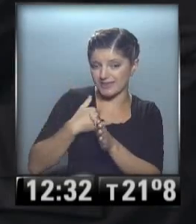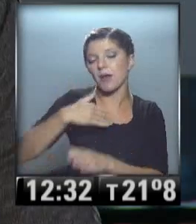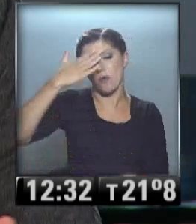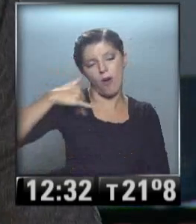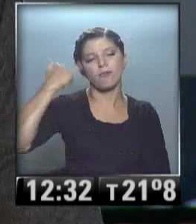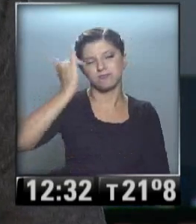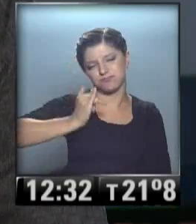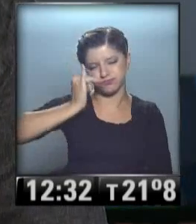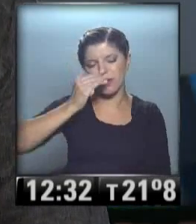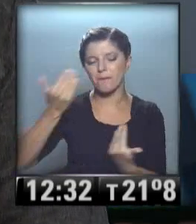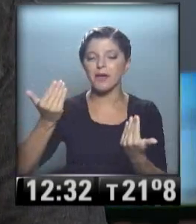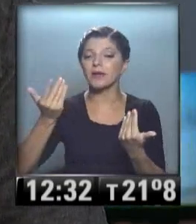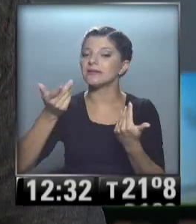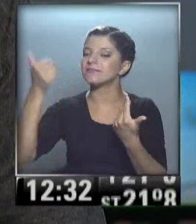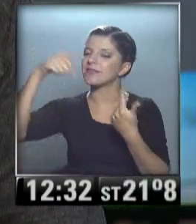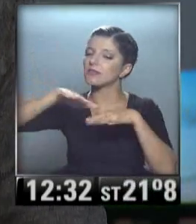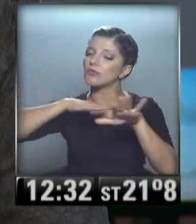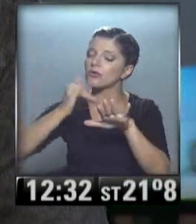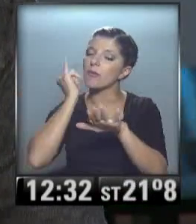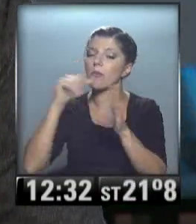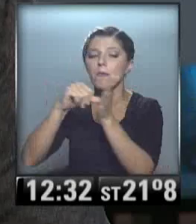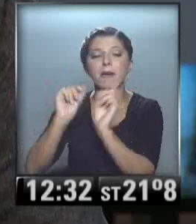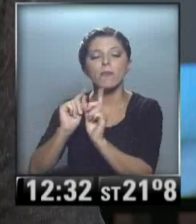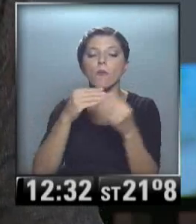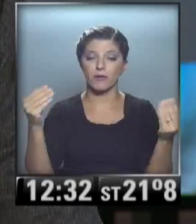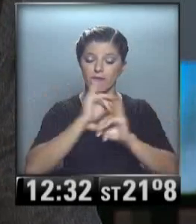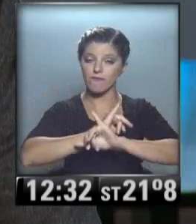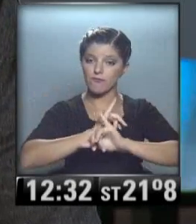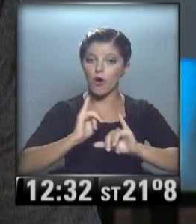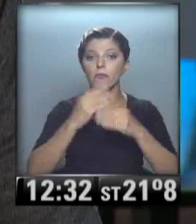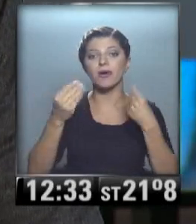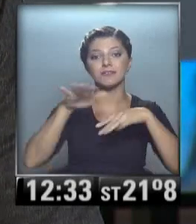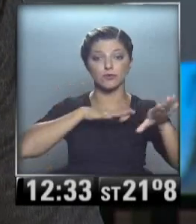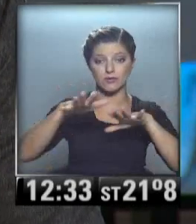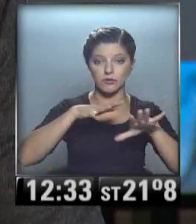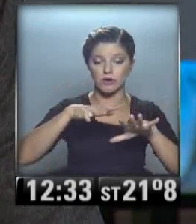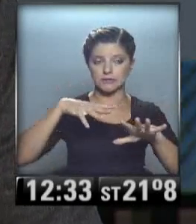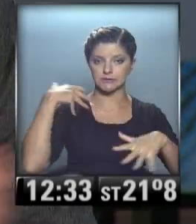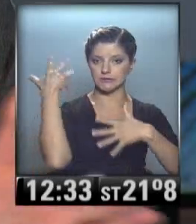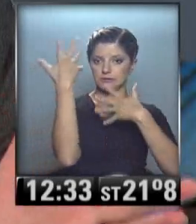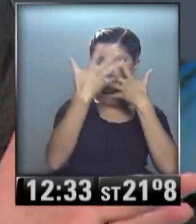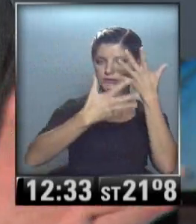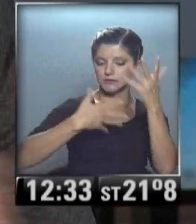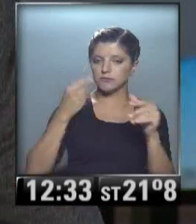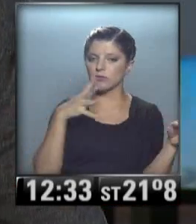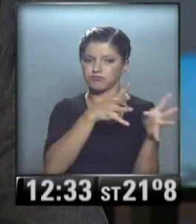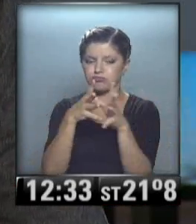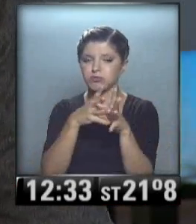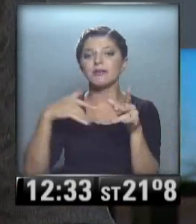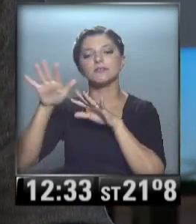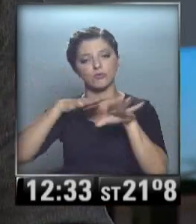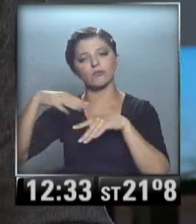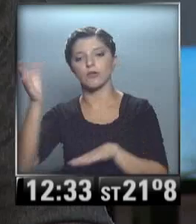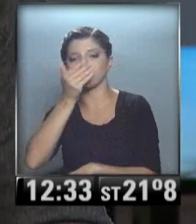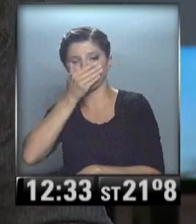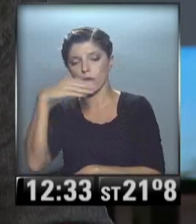pero desgraciadamente, en esta ocasión vamos a ver un informe porque hubo una serie de atentados y una serie de secuestros a